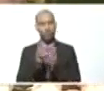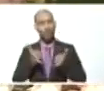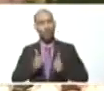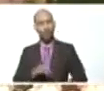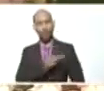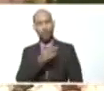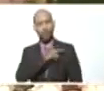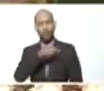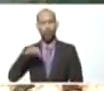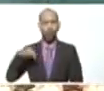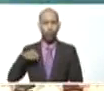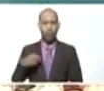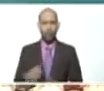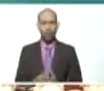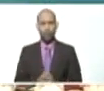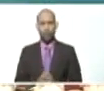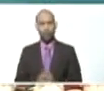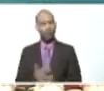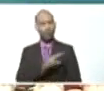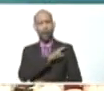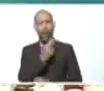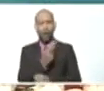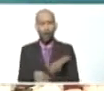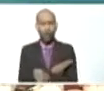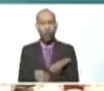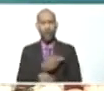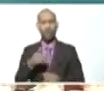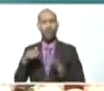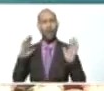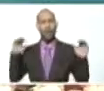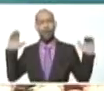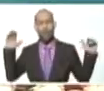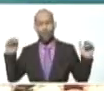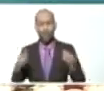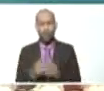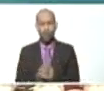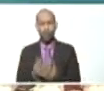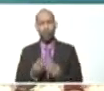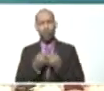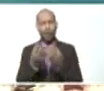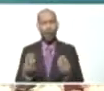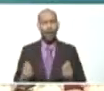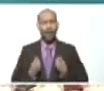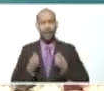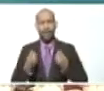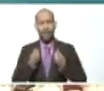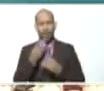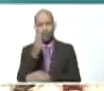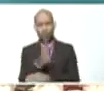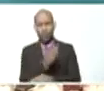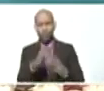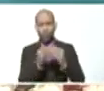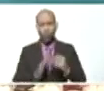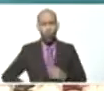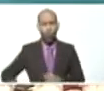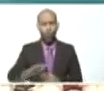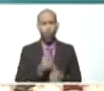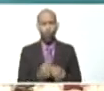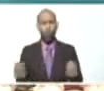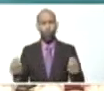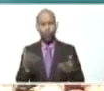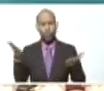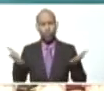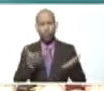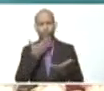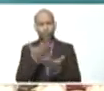Señor nuestro, con la fuerza del Espíritu Santo das vida y santificas todo, y congregas a tu pueblo